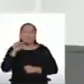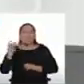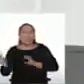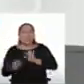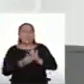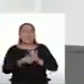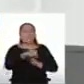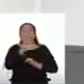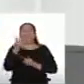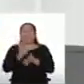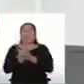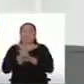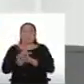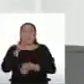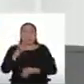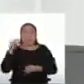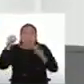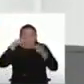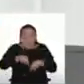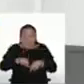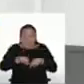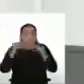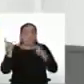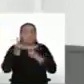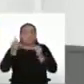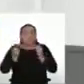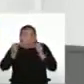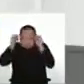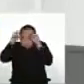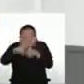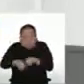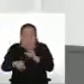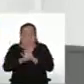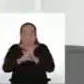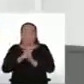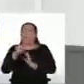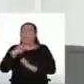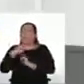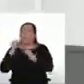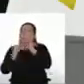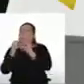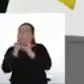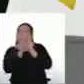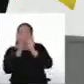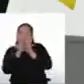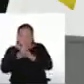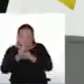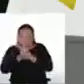Aquí solo va lo que corresponde a la ley. A ver, voy a empezar a armar bien mi artículo. Sí.